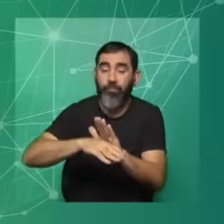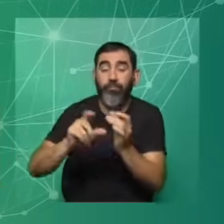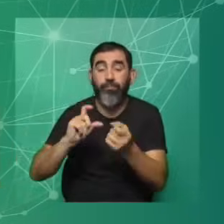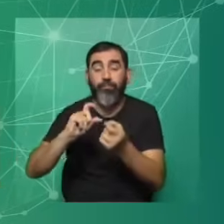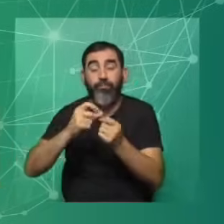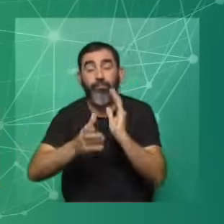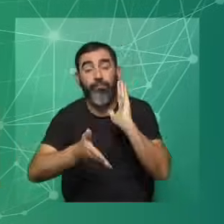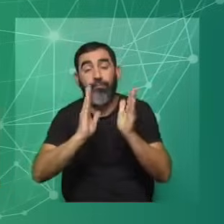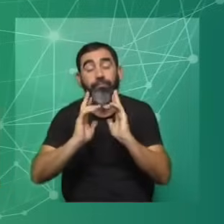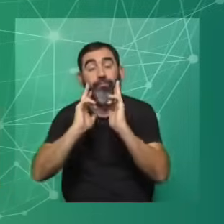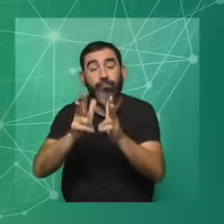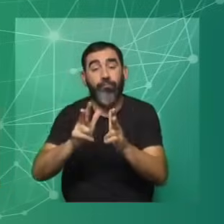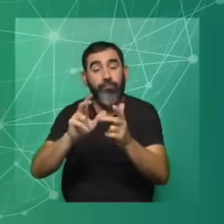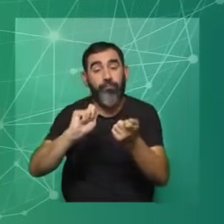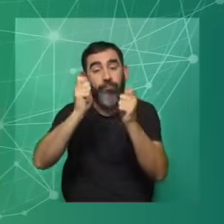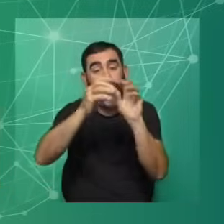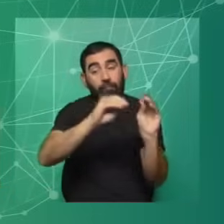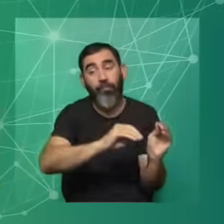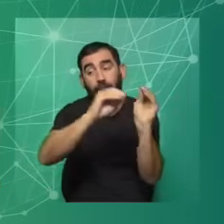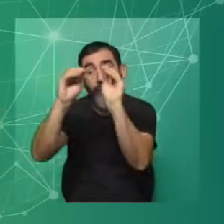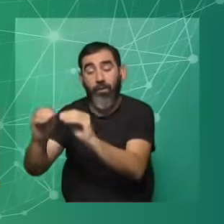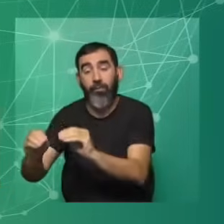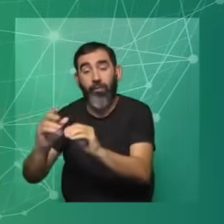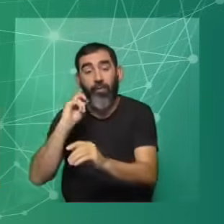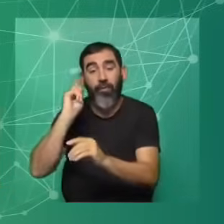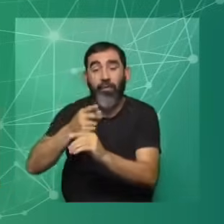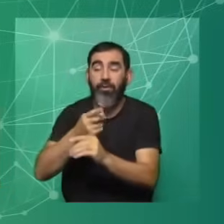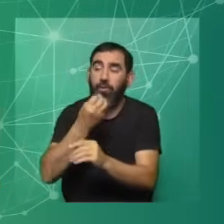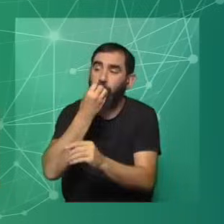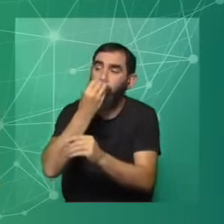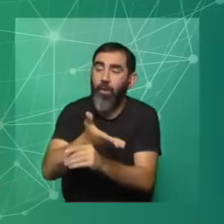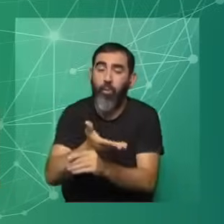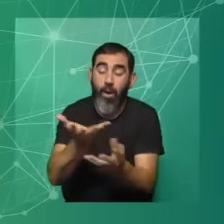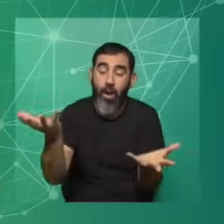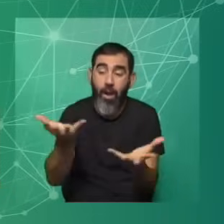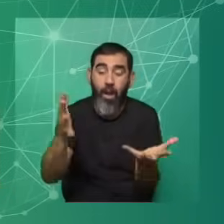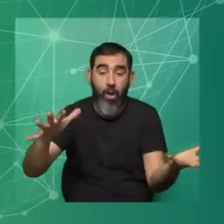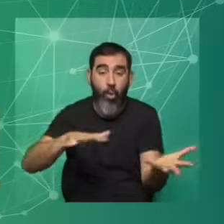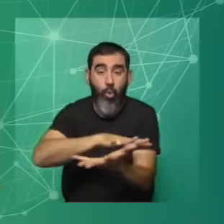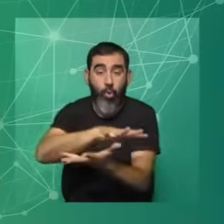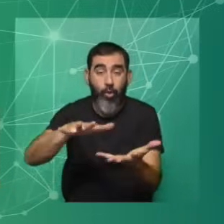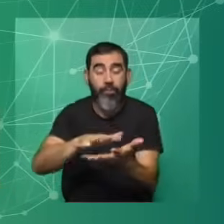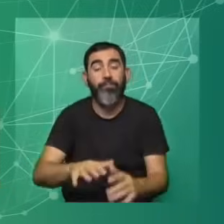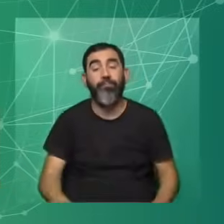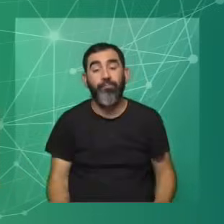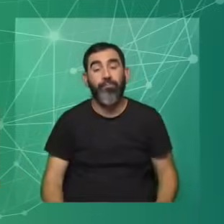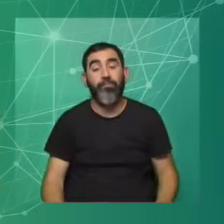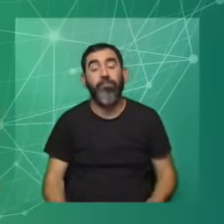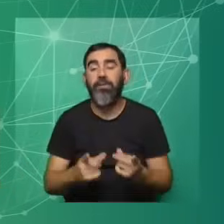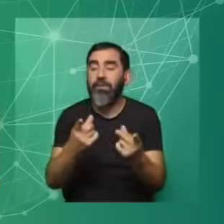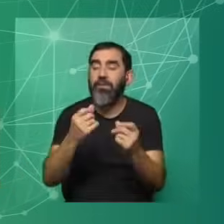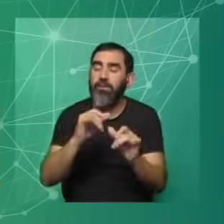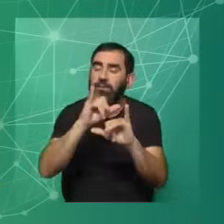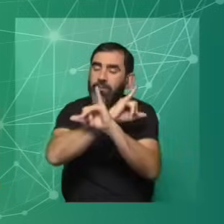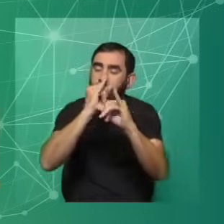de magistrados consideró que el traslado de Peche era la decisión más ajustada a las actuales circunstancias y para la necesaria